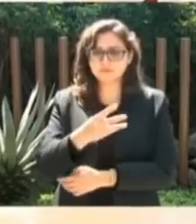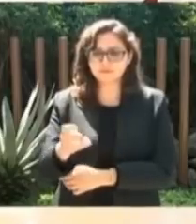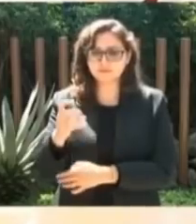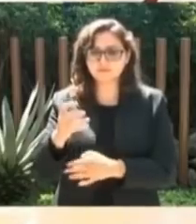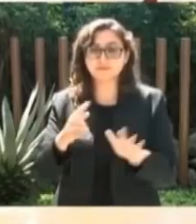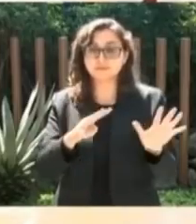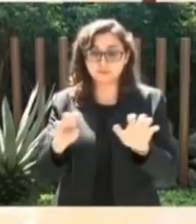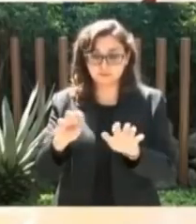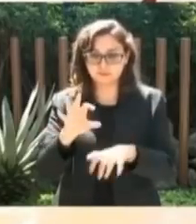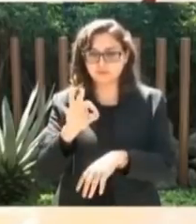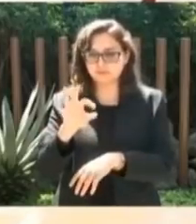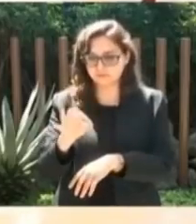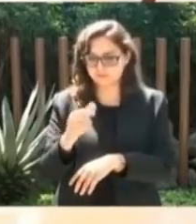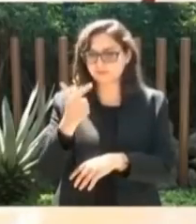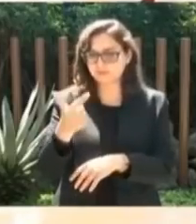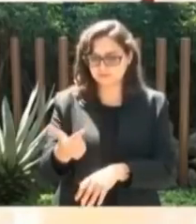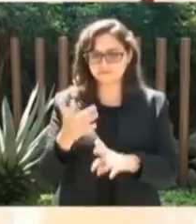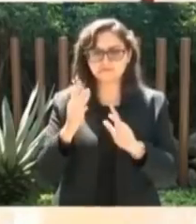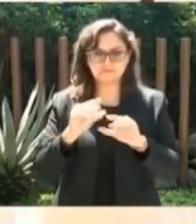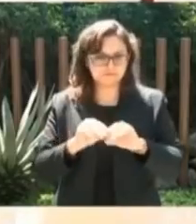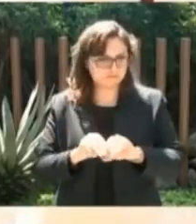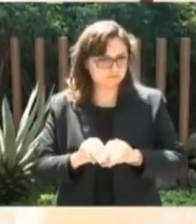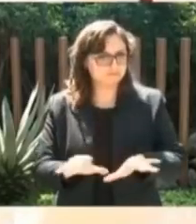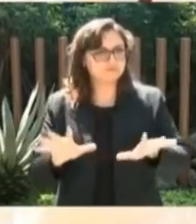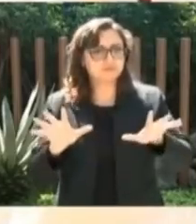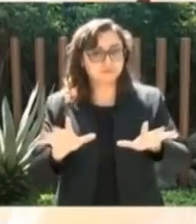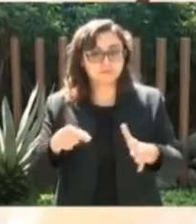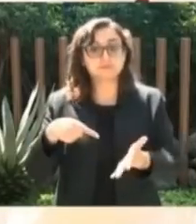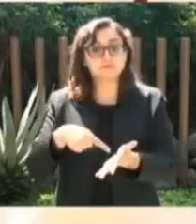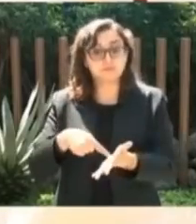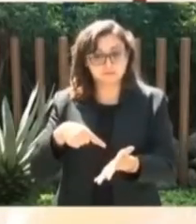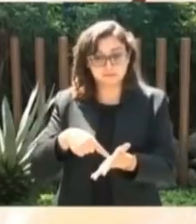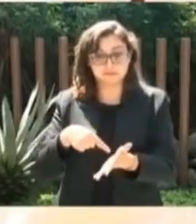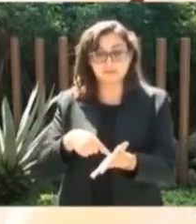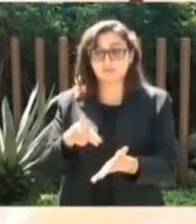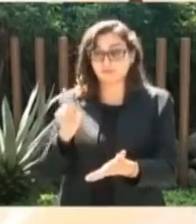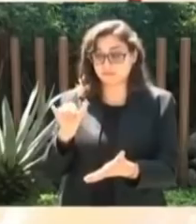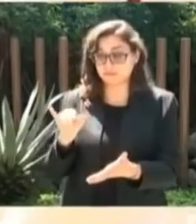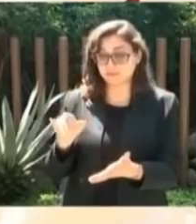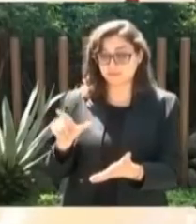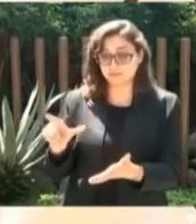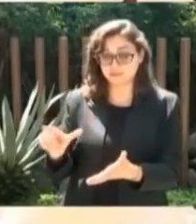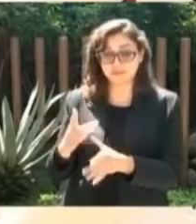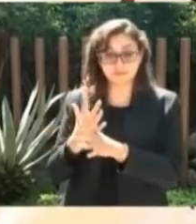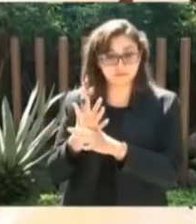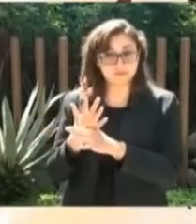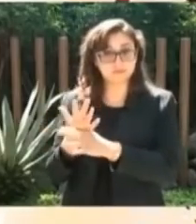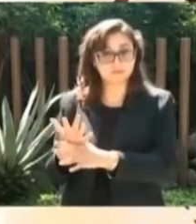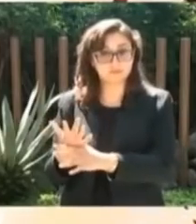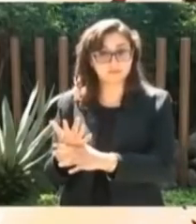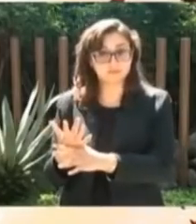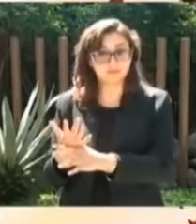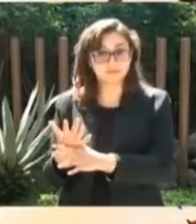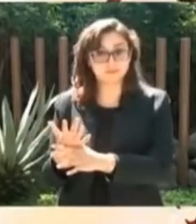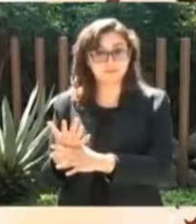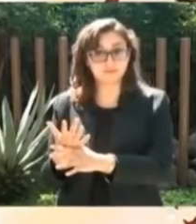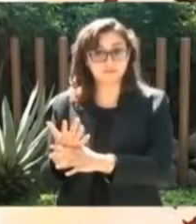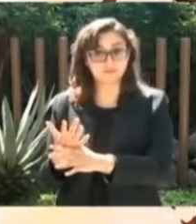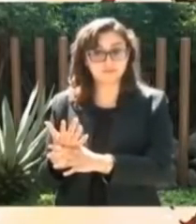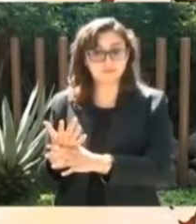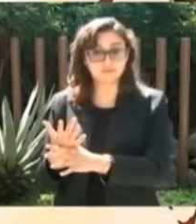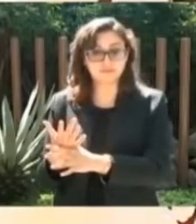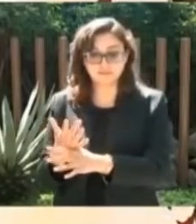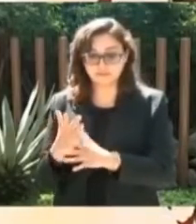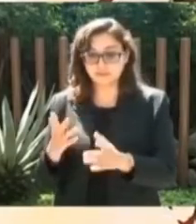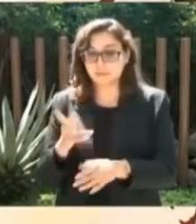1947. Ya hablaba don Daniel desde entonces que lo que había tronchado,